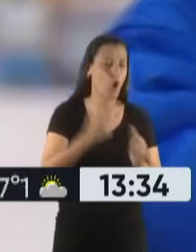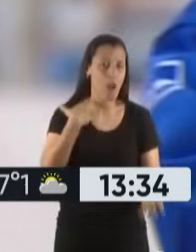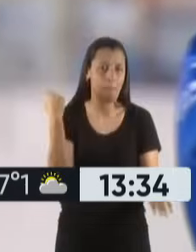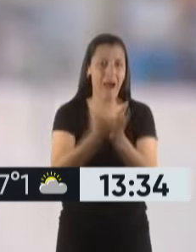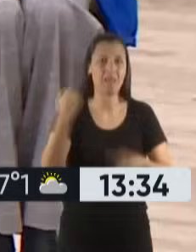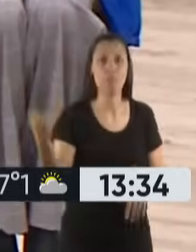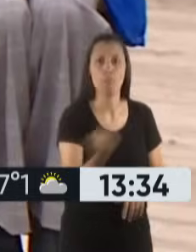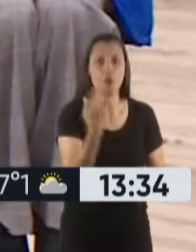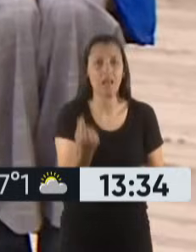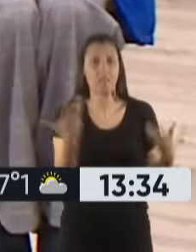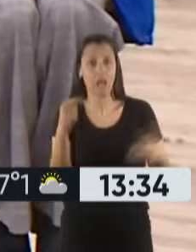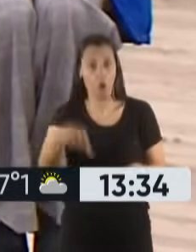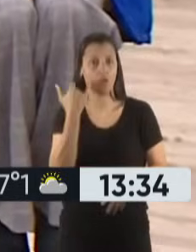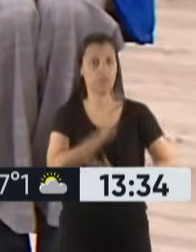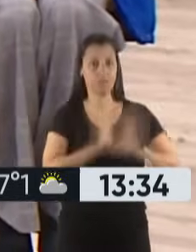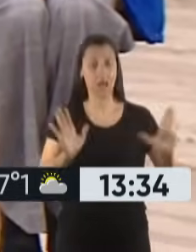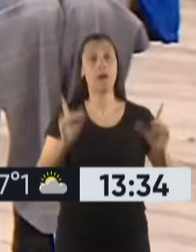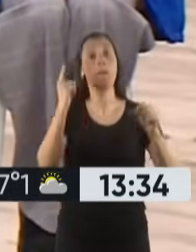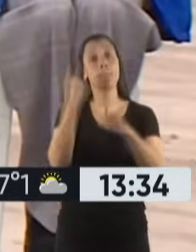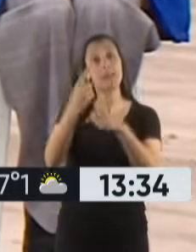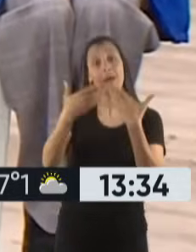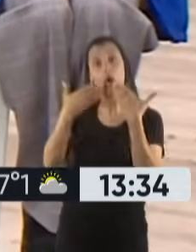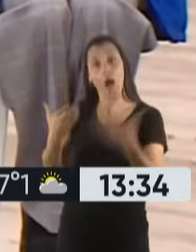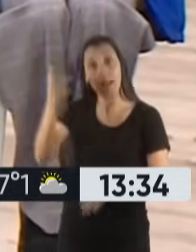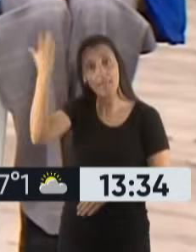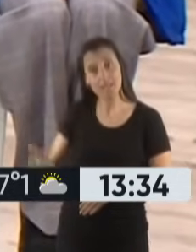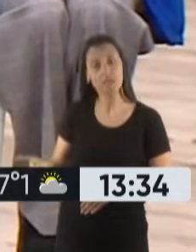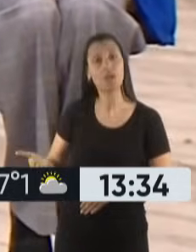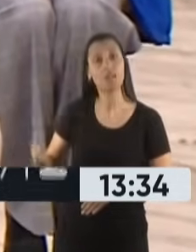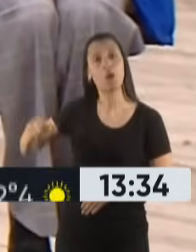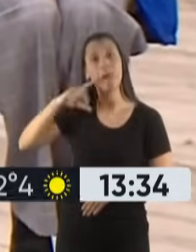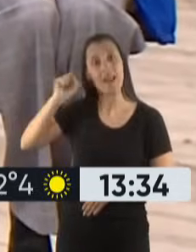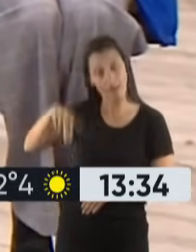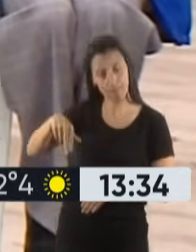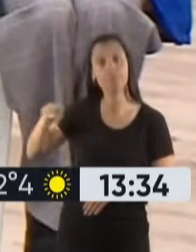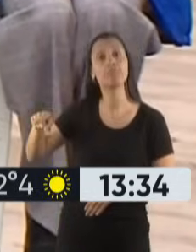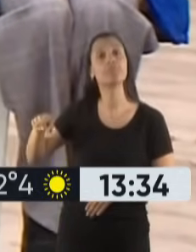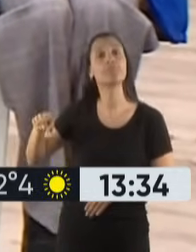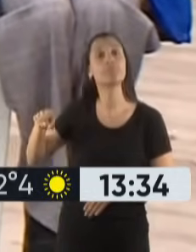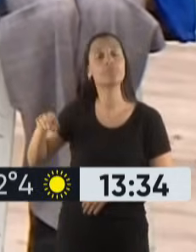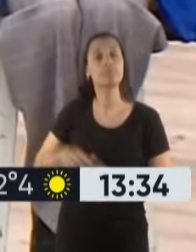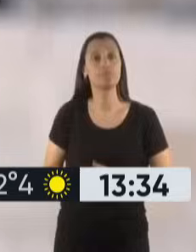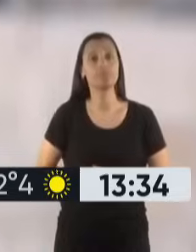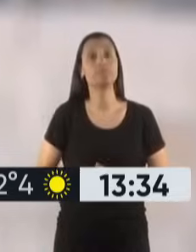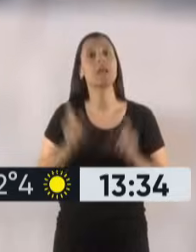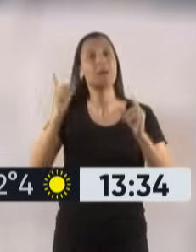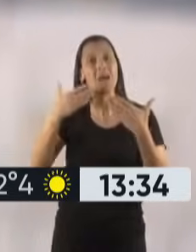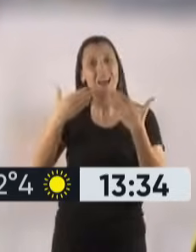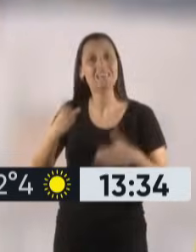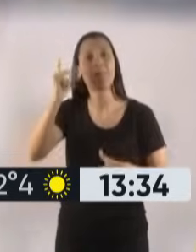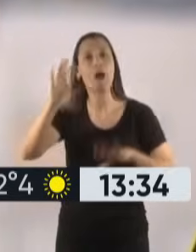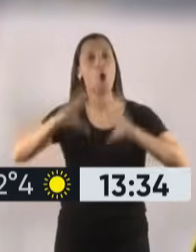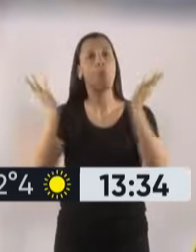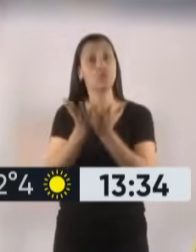Y quiero primero agradecerle, Marián, al Banco Mundial. Estos son